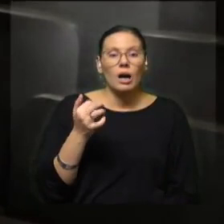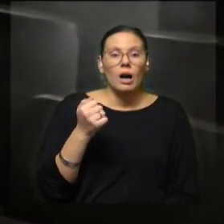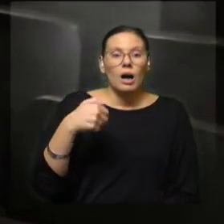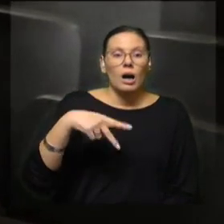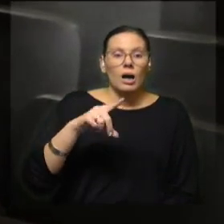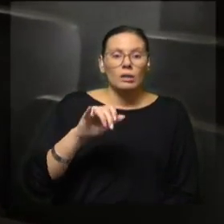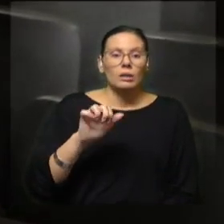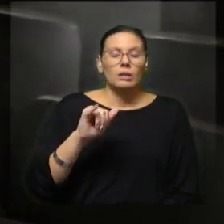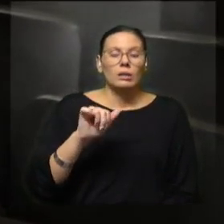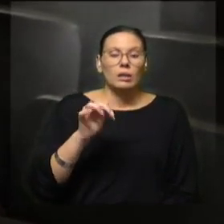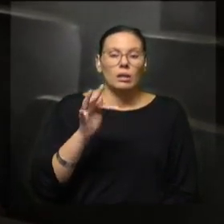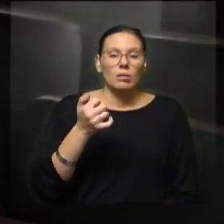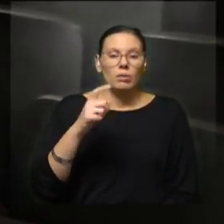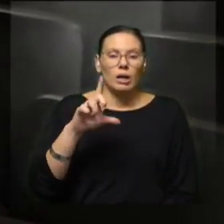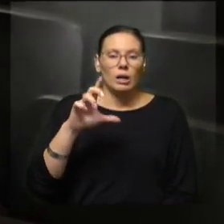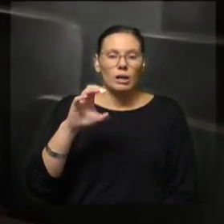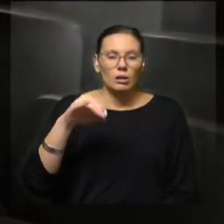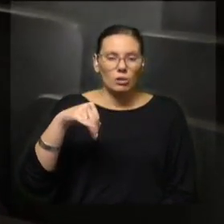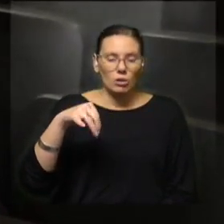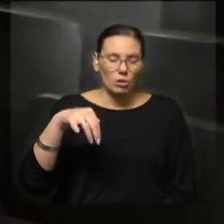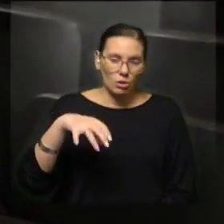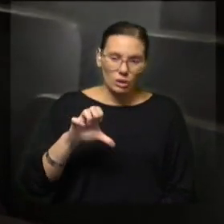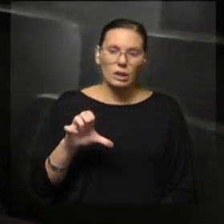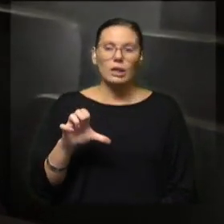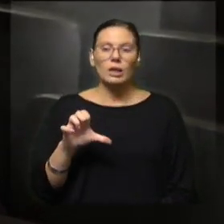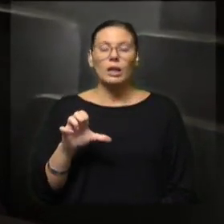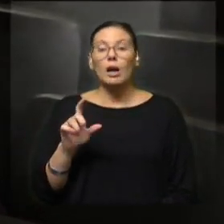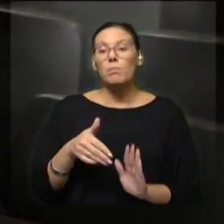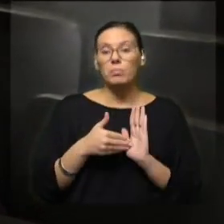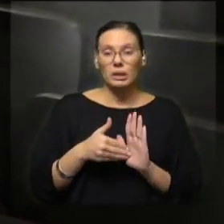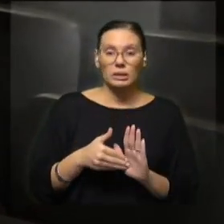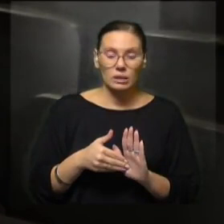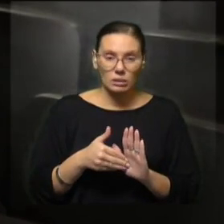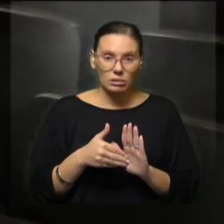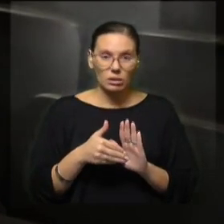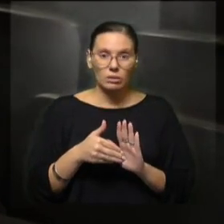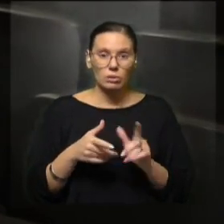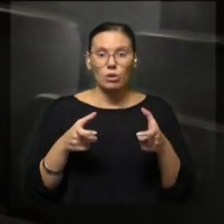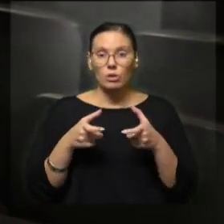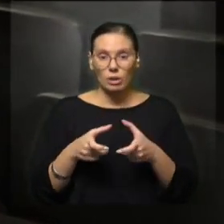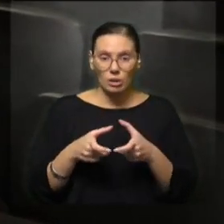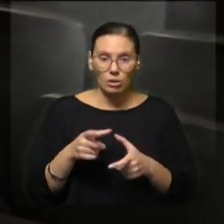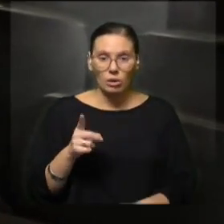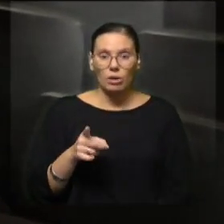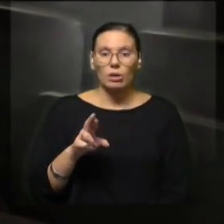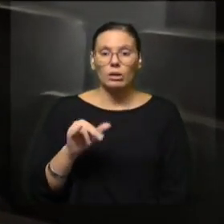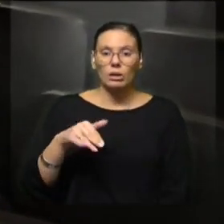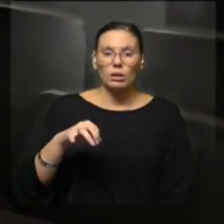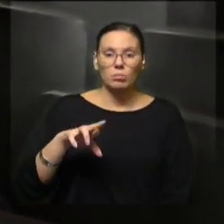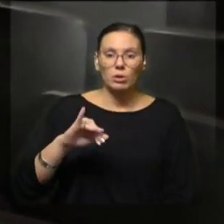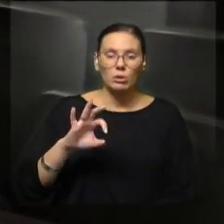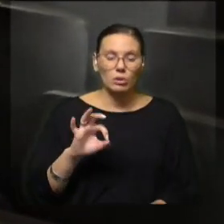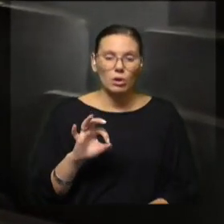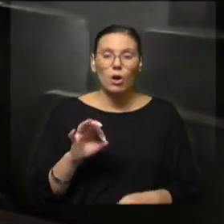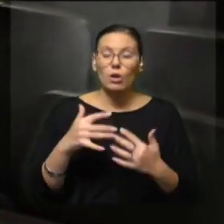artista maravillosa, súper completa, que ahora se trae entre manos la presentación de su álbum, Grimorio, y de un show